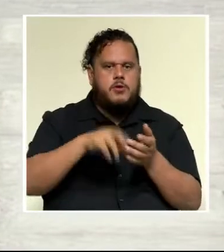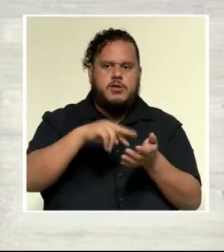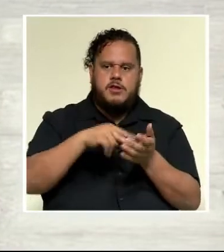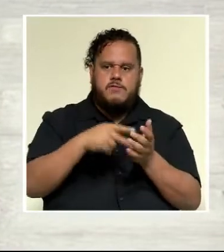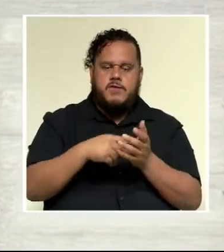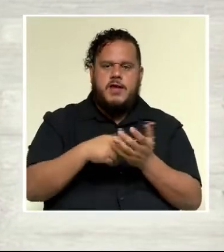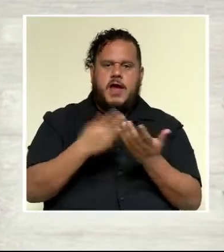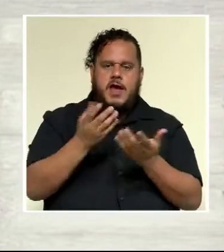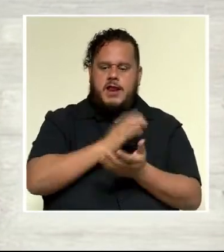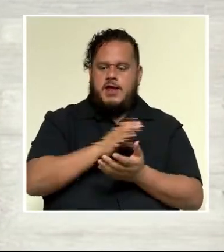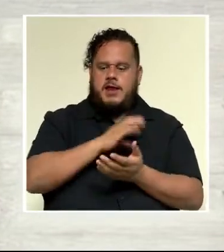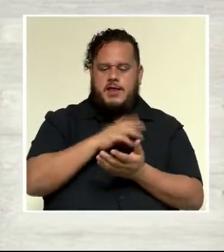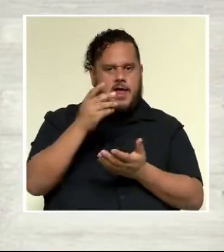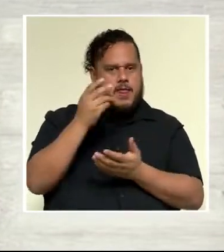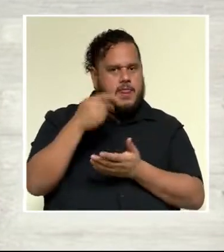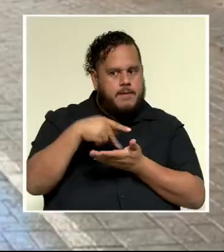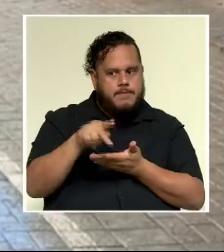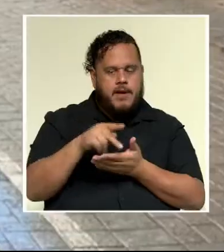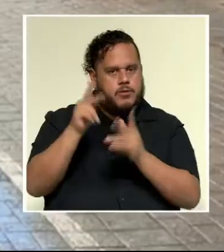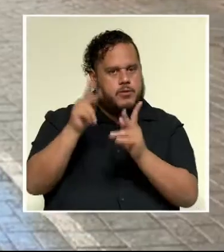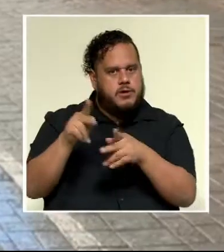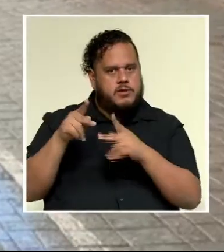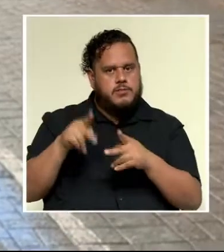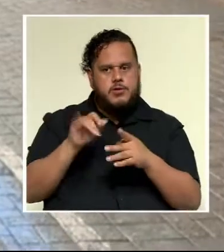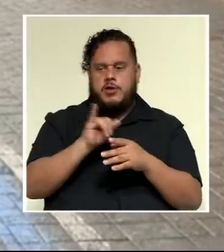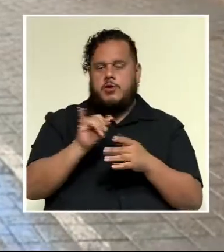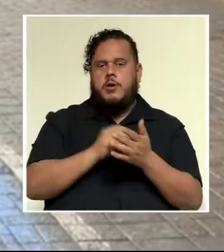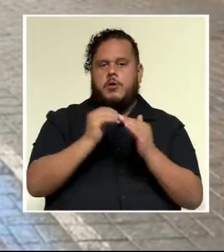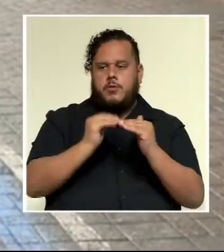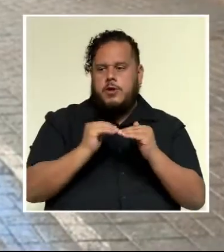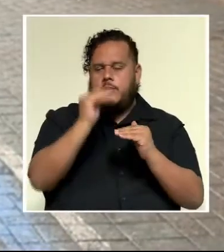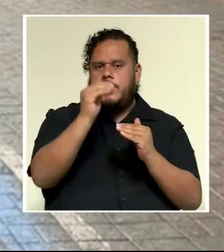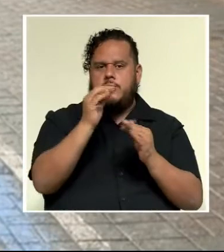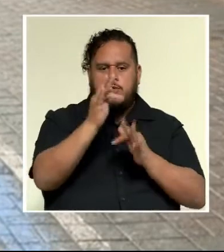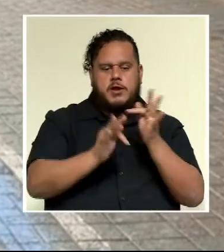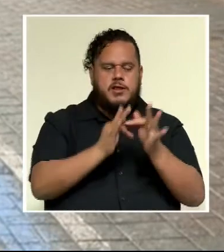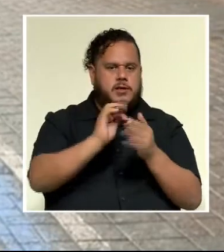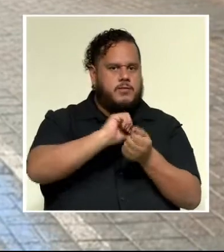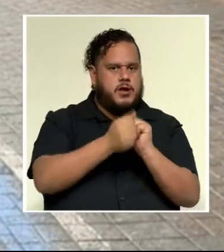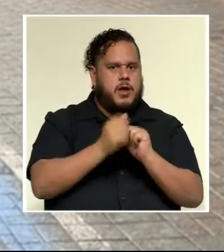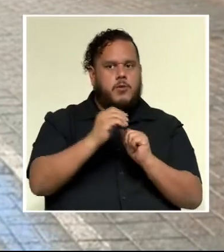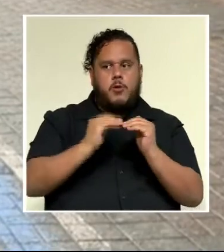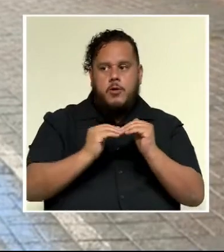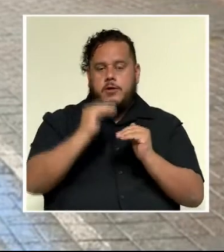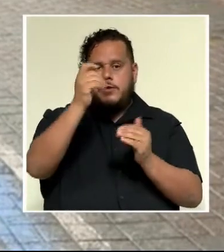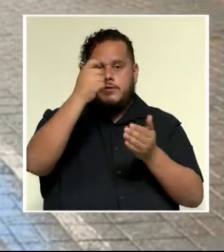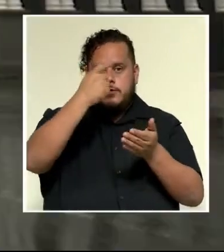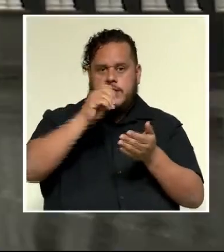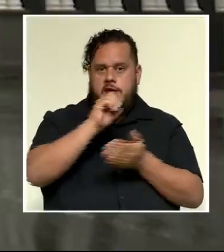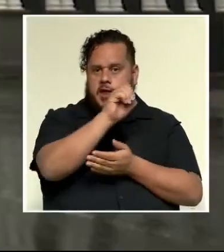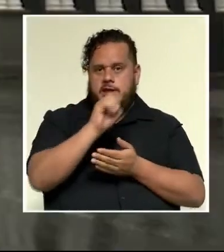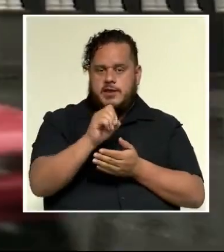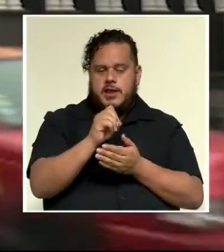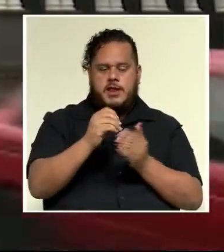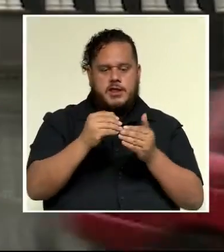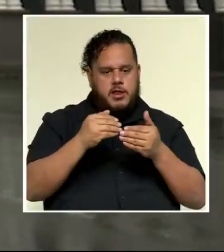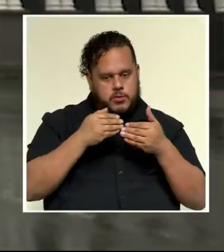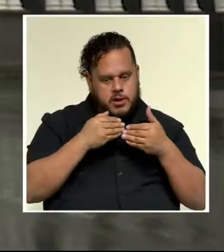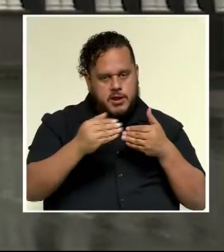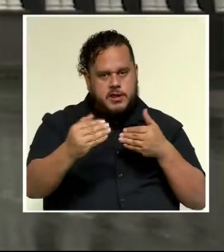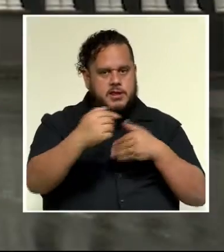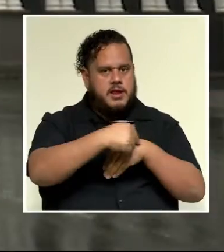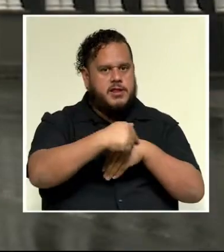cliente sometida a diferentes factores como el aumento en el tipo de cambio o el aumento en la tasa de interés durante el plazo del crédito otorgado.